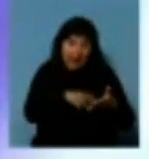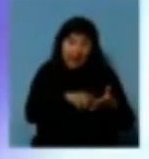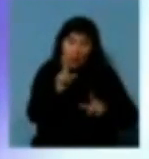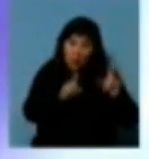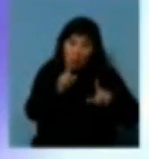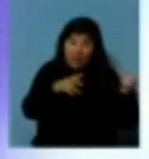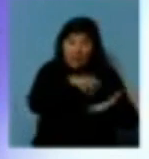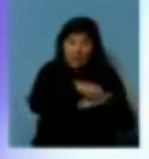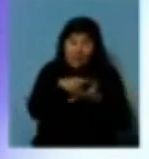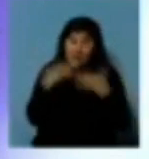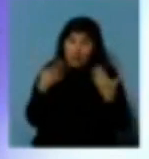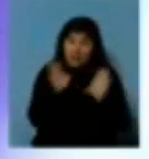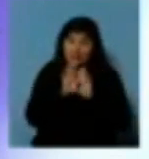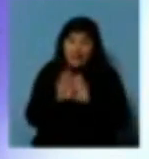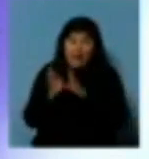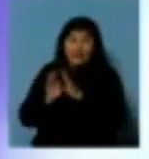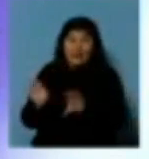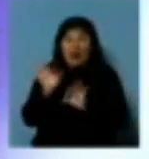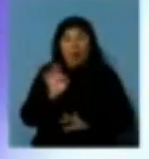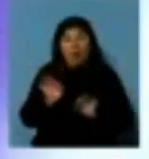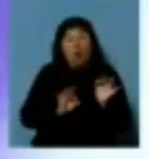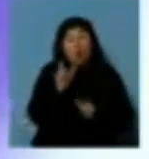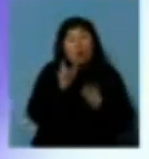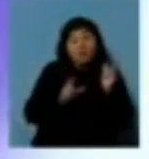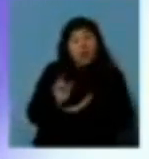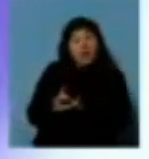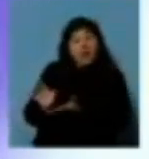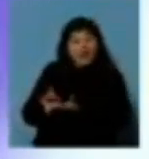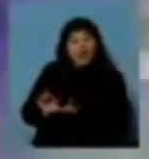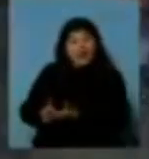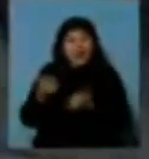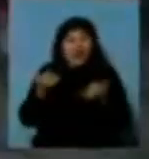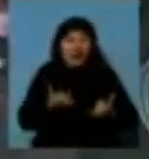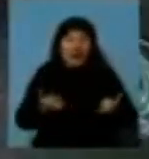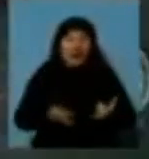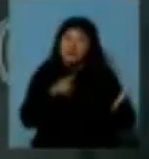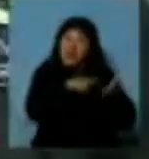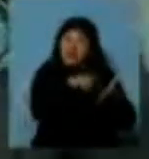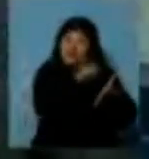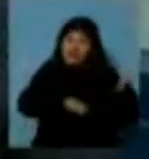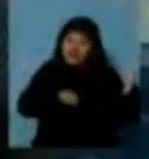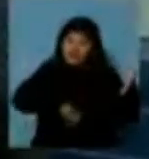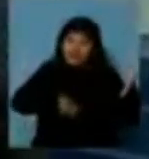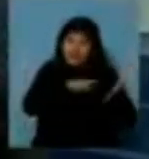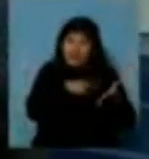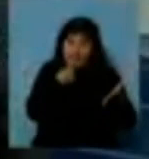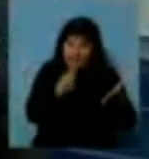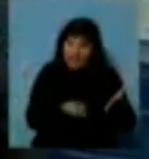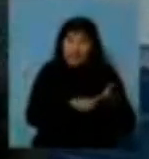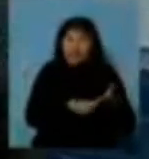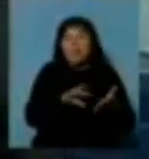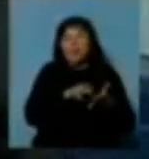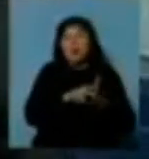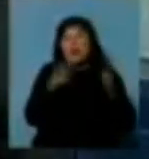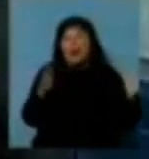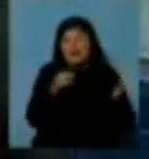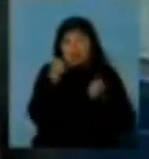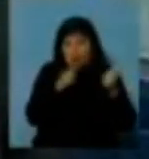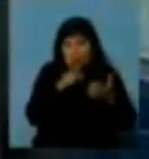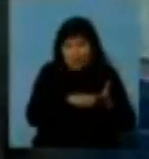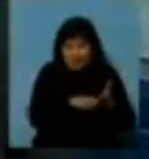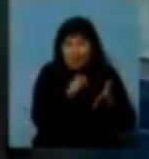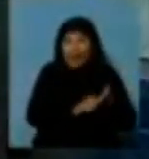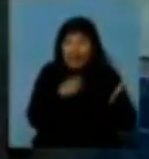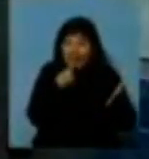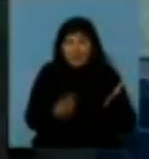suspensiones de trabajadores. En esto que es el proceso preventivo de crisis, ¿hay algunas empresas o alguna empresa que